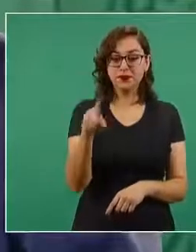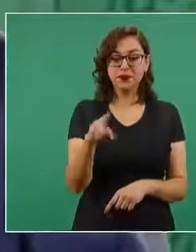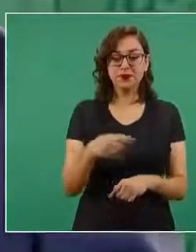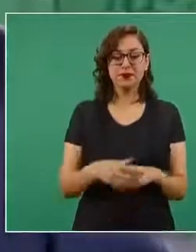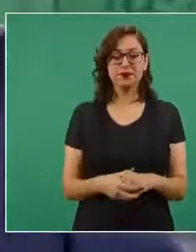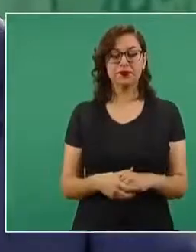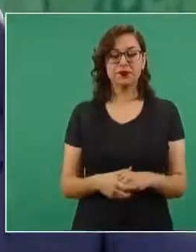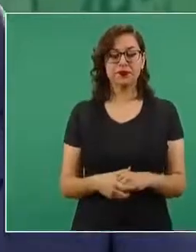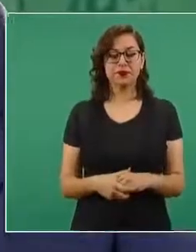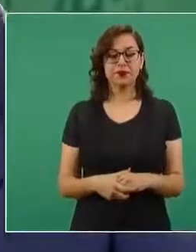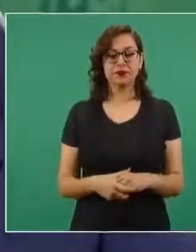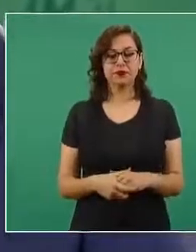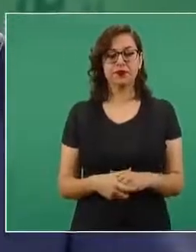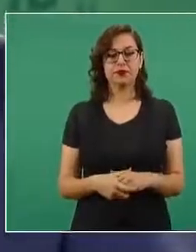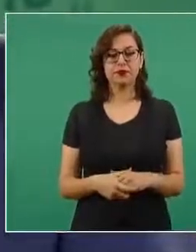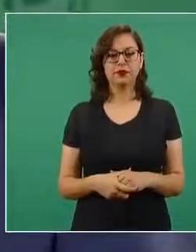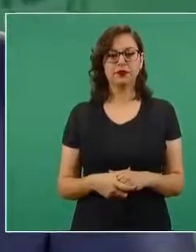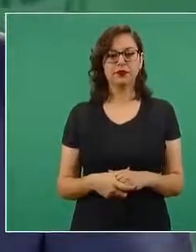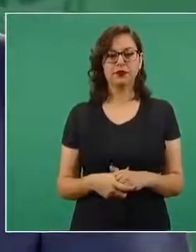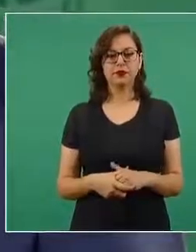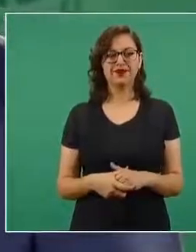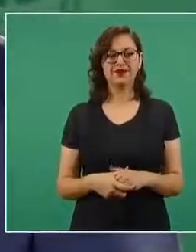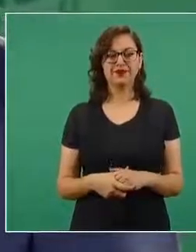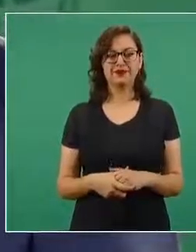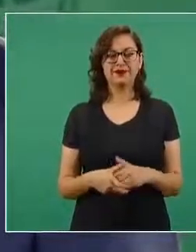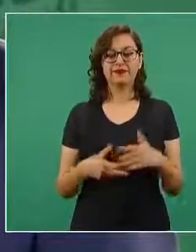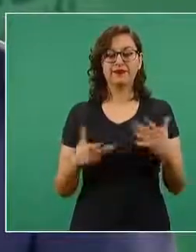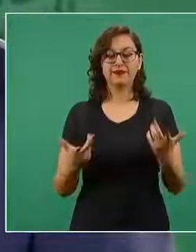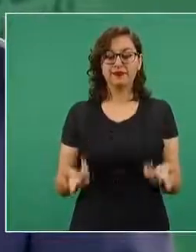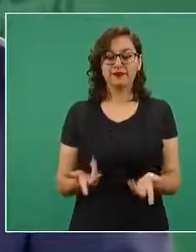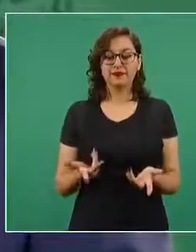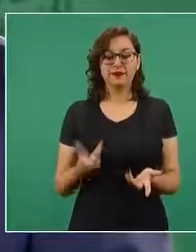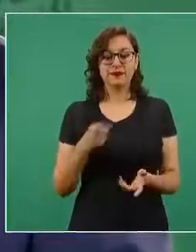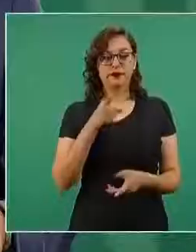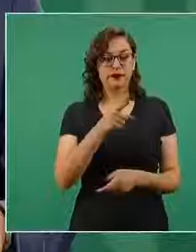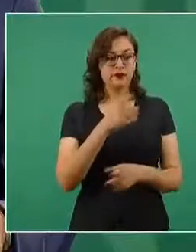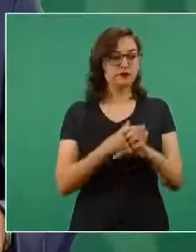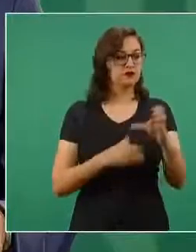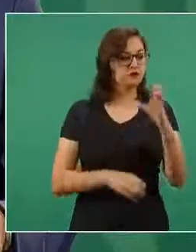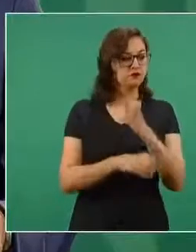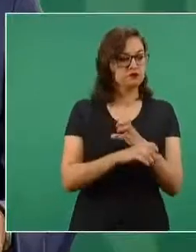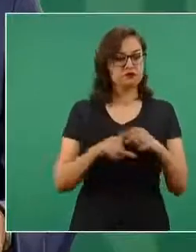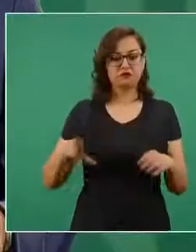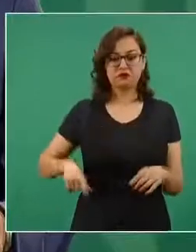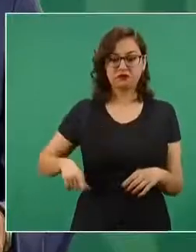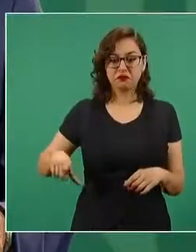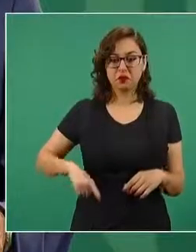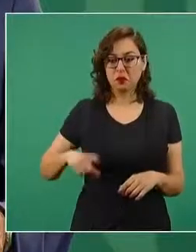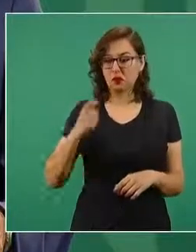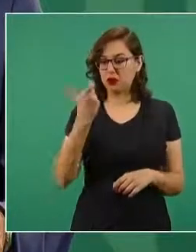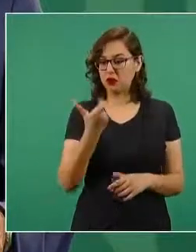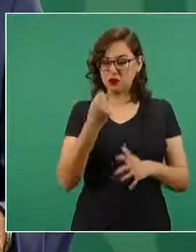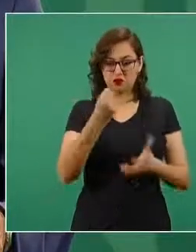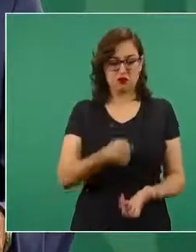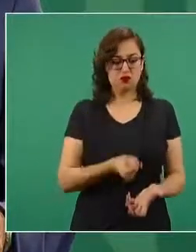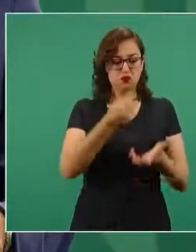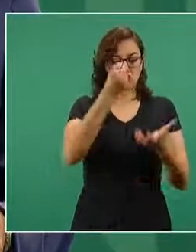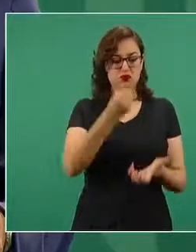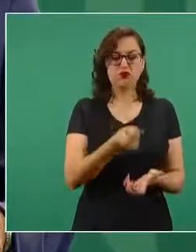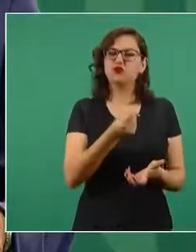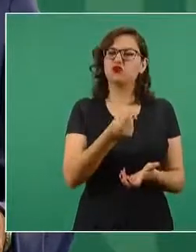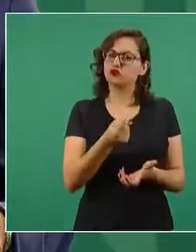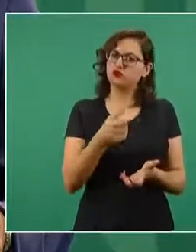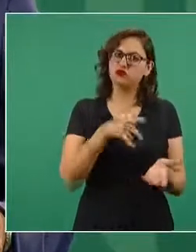si se están utilizando bienes del gobierno, que son bienes del